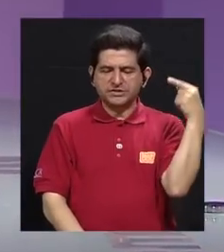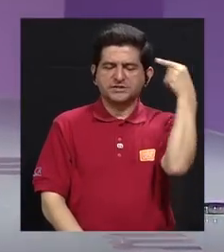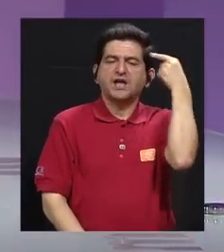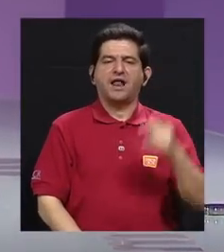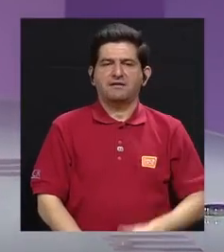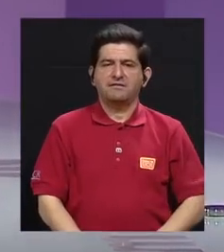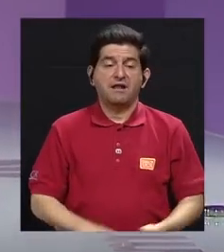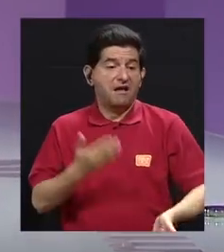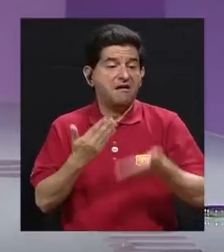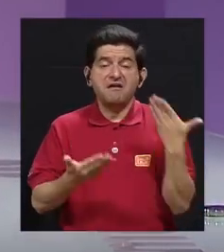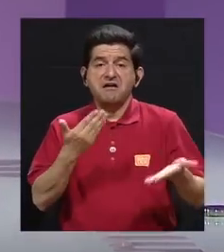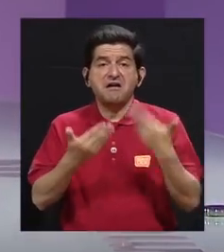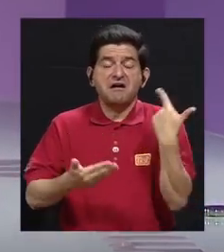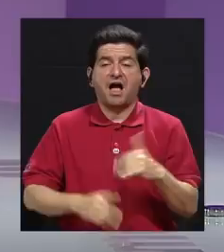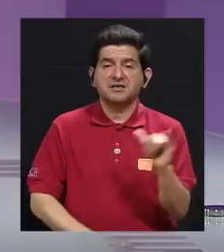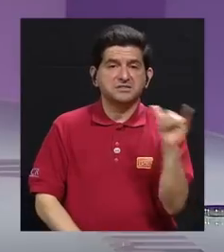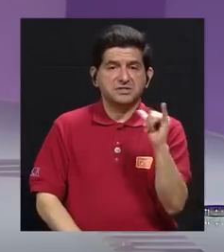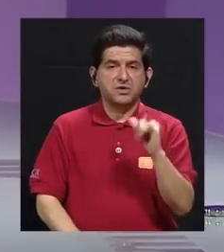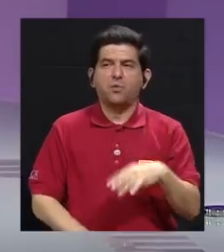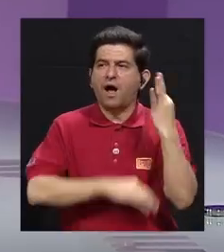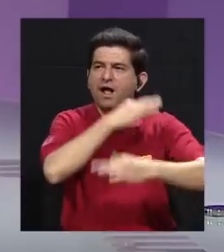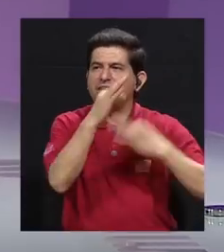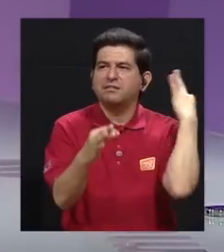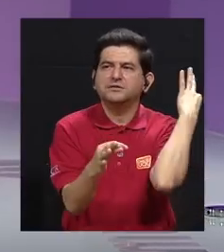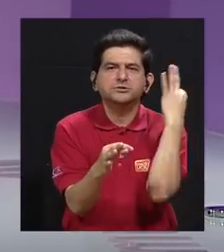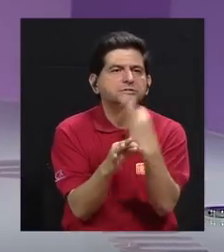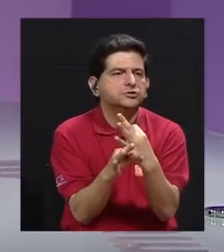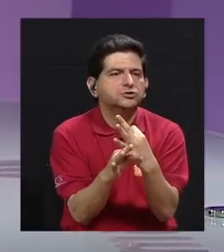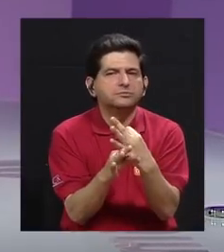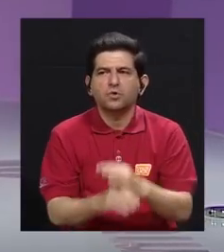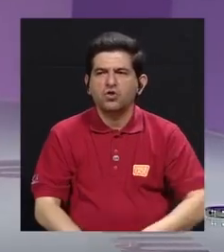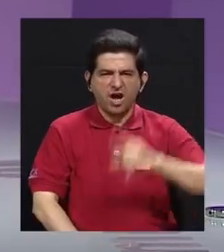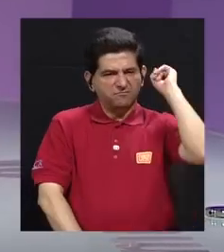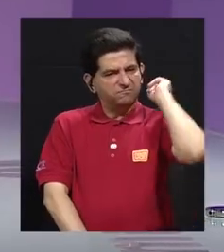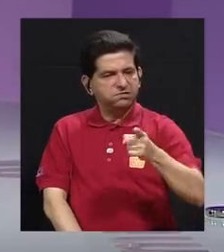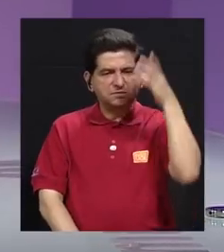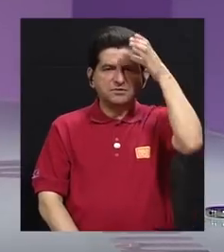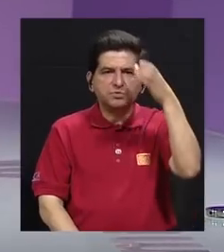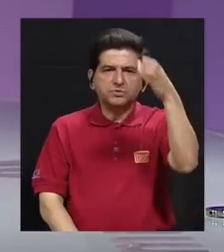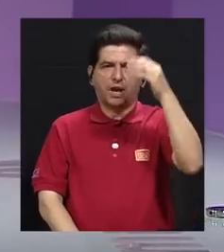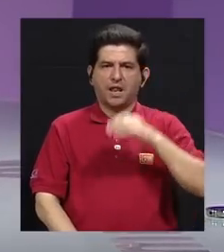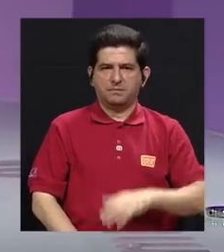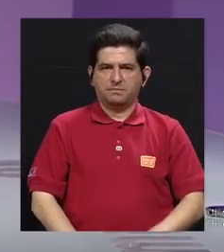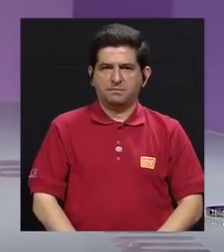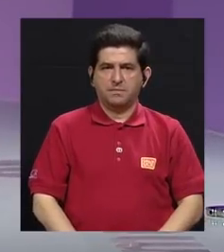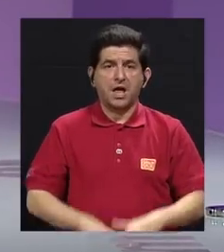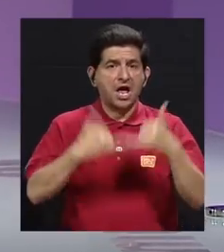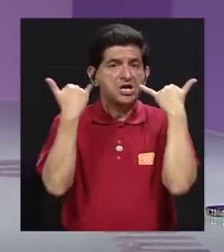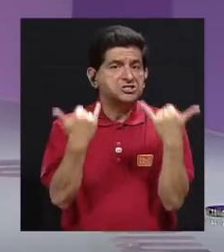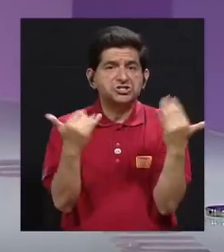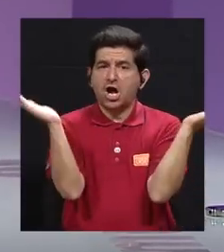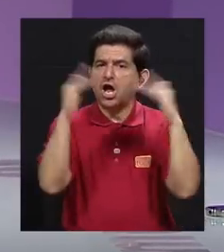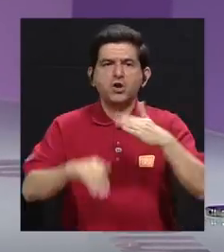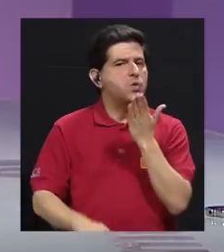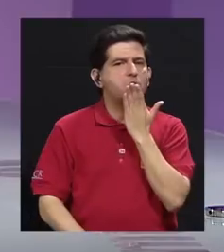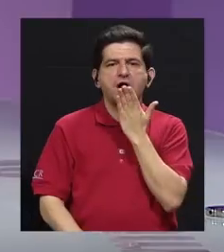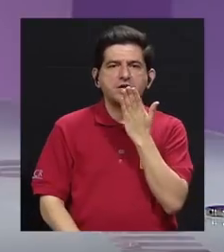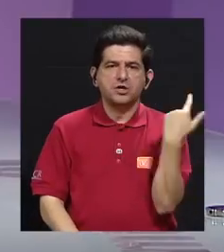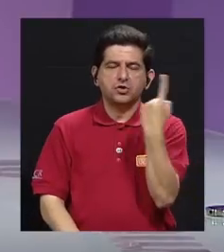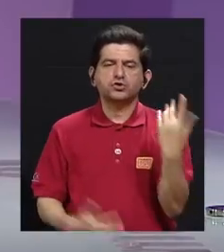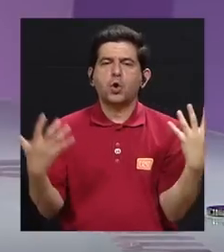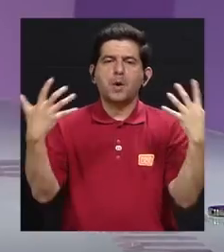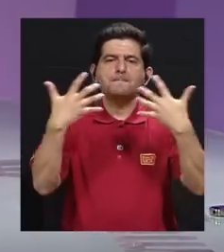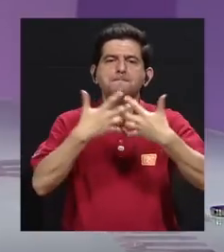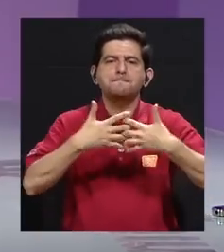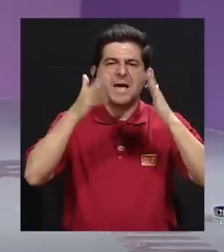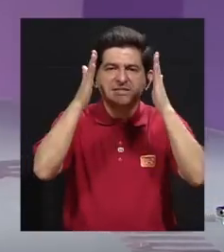ideología oficial del Estado y casi que ha sido una especie de imposición cultural. O sea, ya no